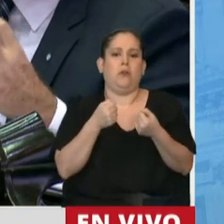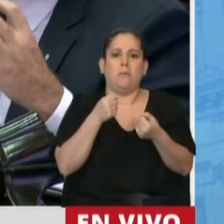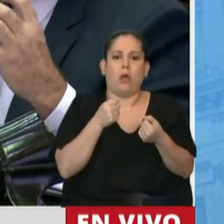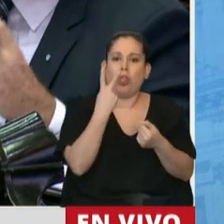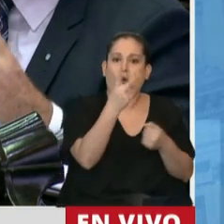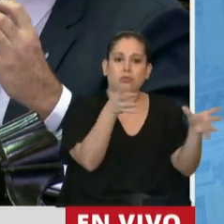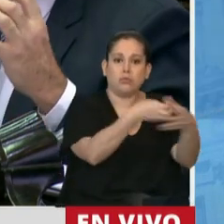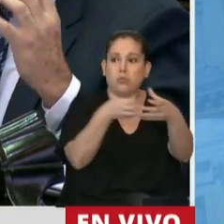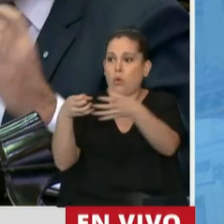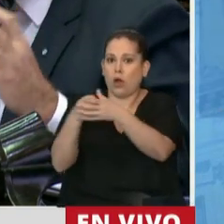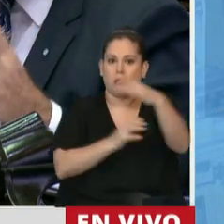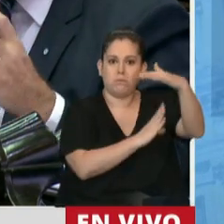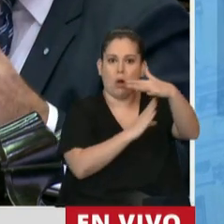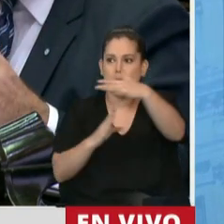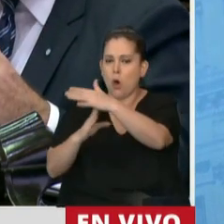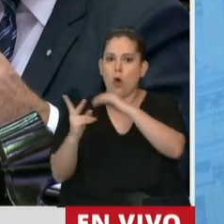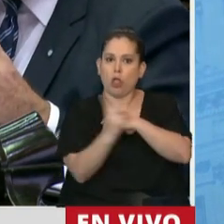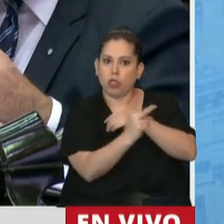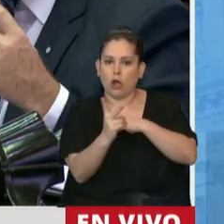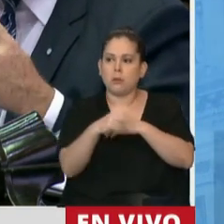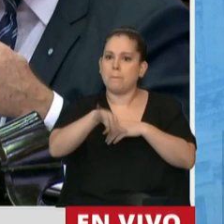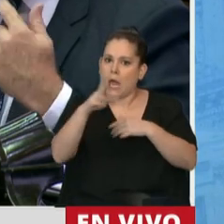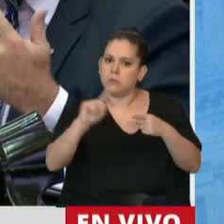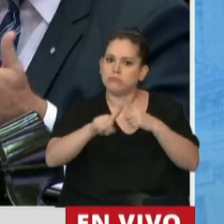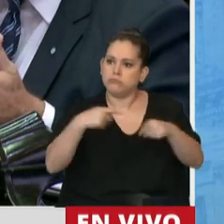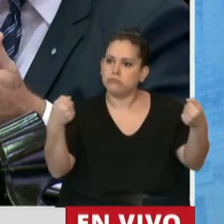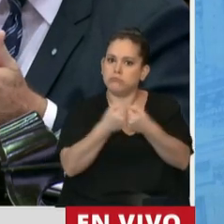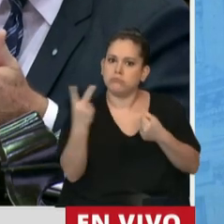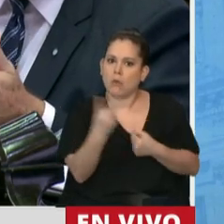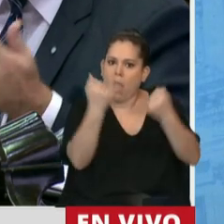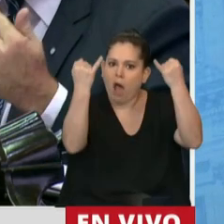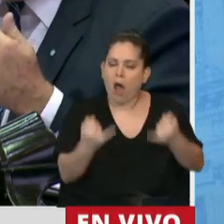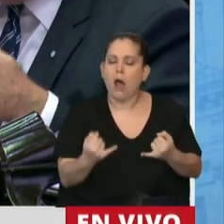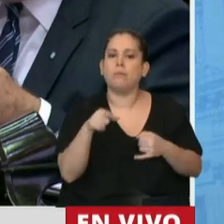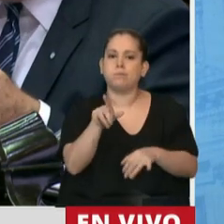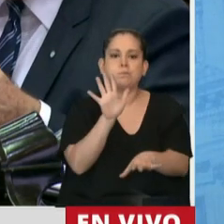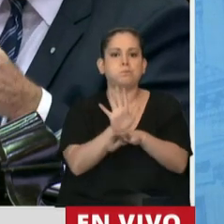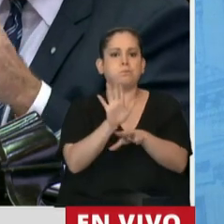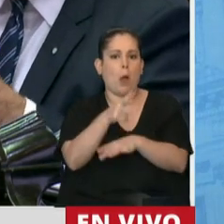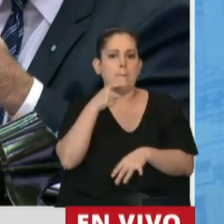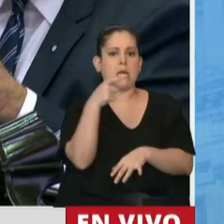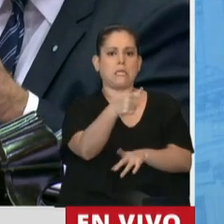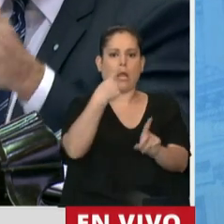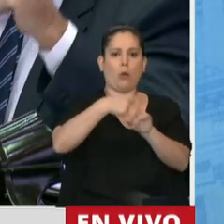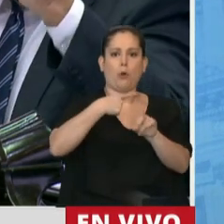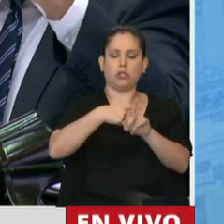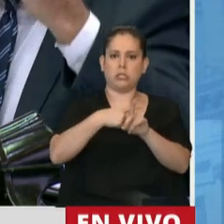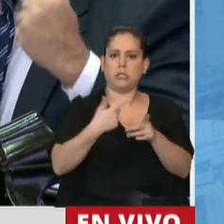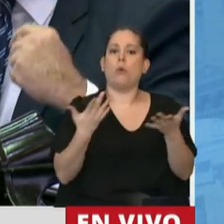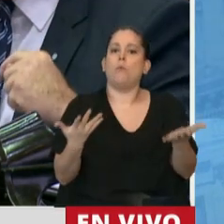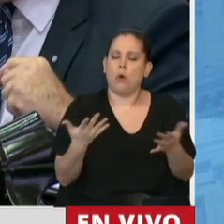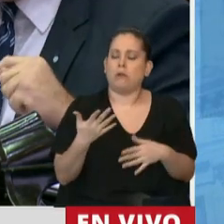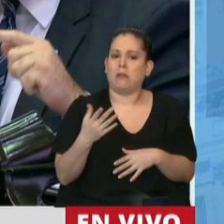los dos bloques mayoritarios y más grandes de esta Cámara. Eso es un mensaje positivo, porque es parte de aquellas facultades que